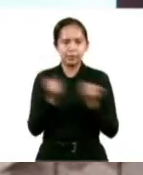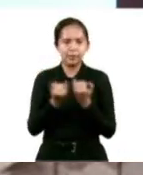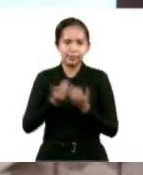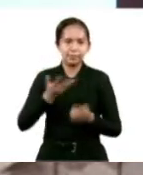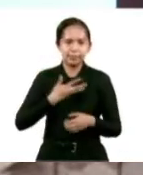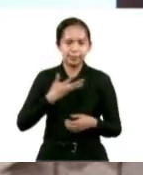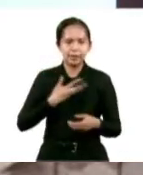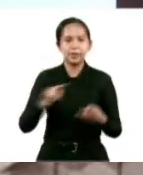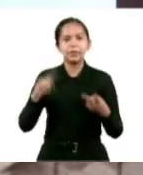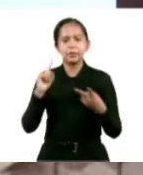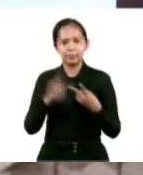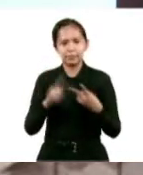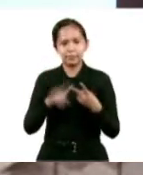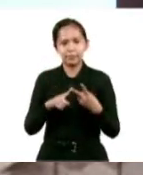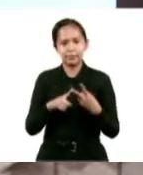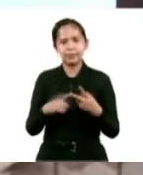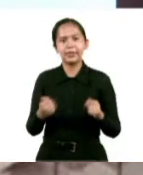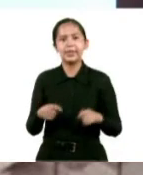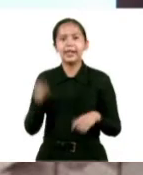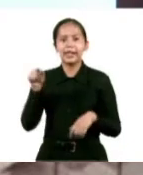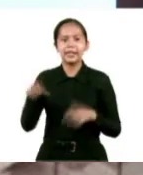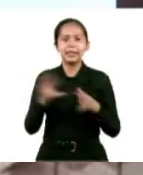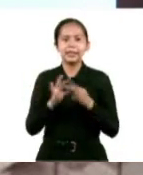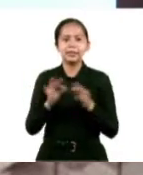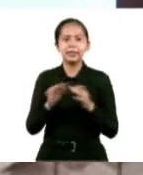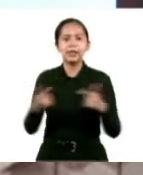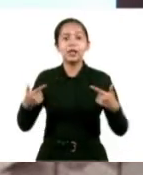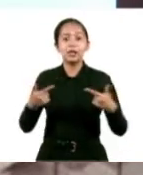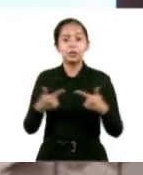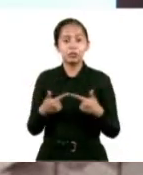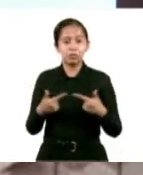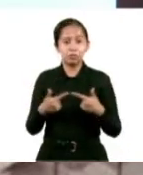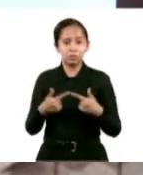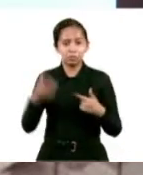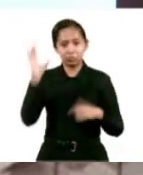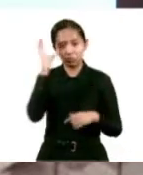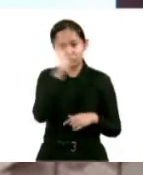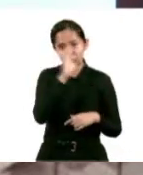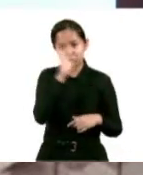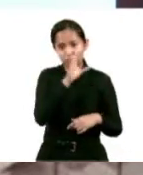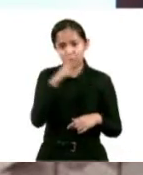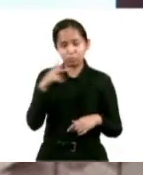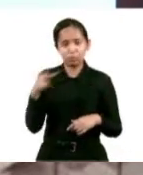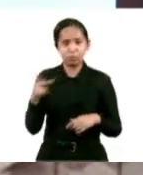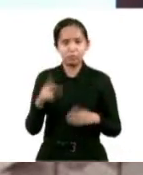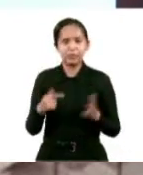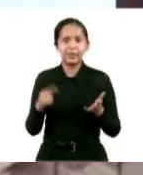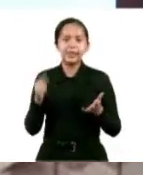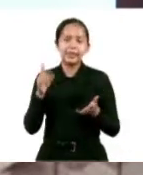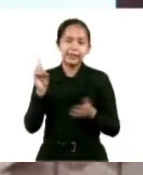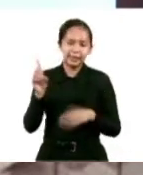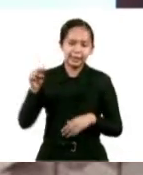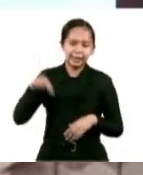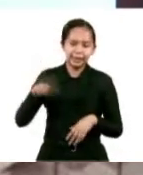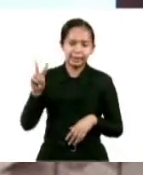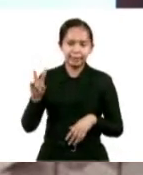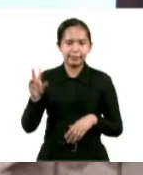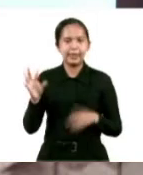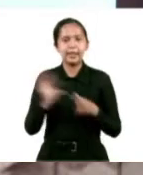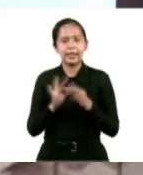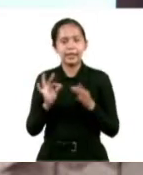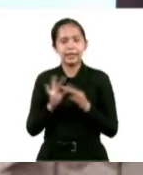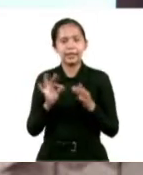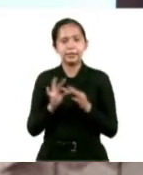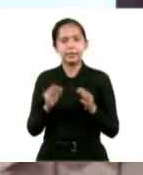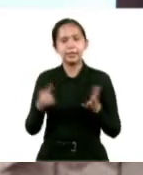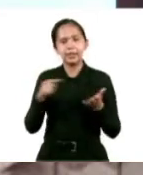inconsistencia, entrando más a detalle, el uso de Google Street View para determinar deformaciones. DNB señala que de acuerdo a imágenes históricas